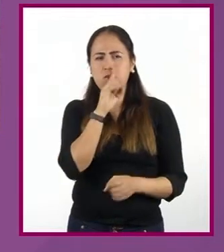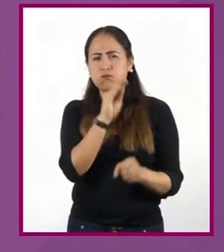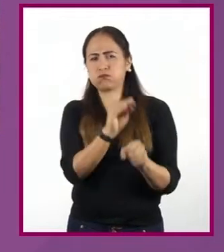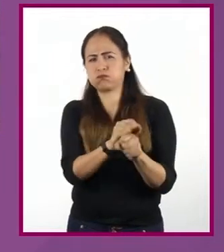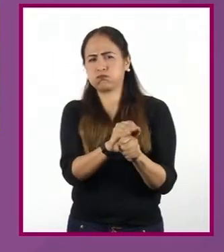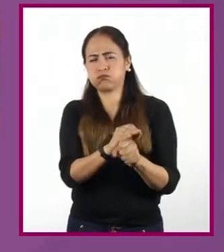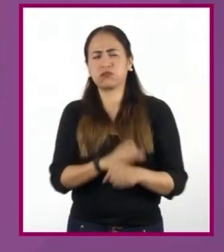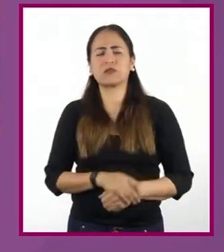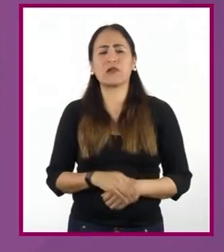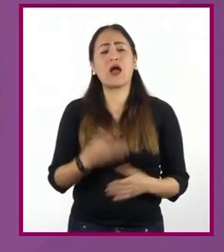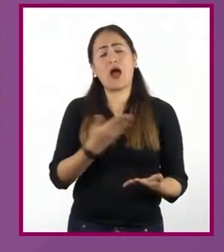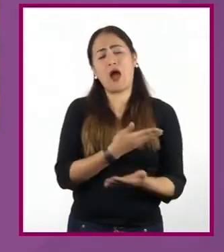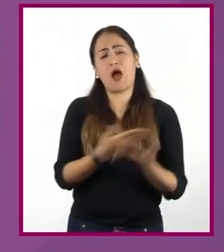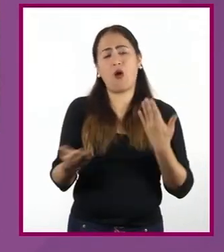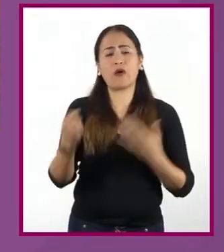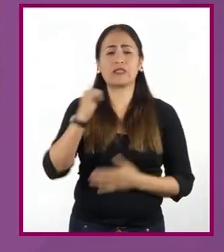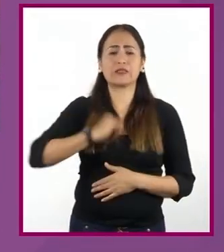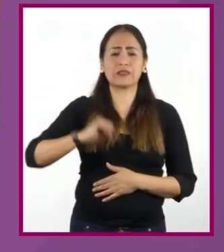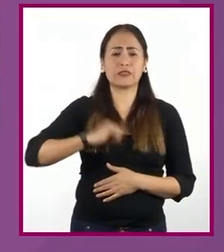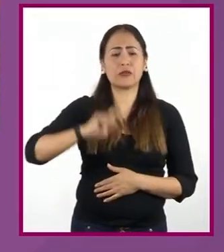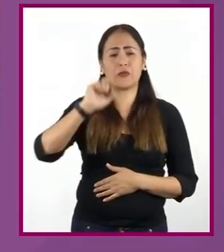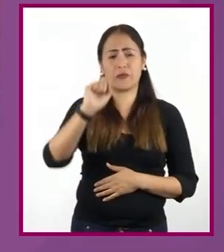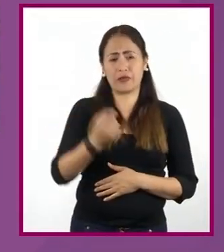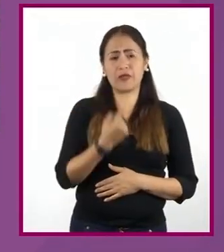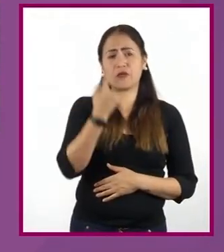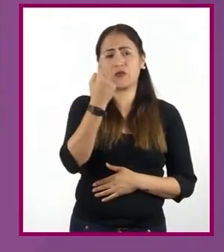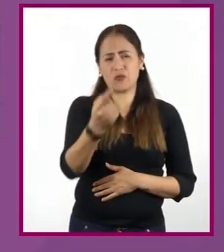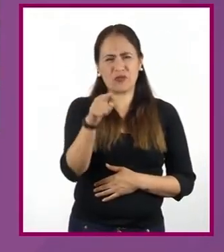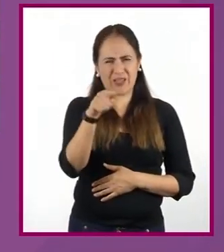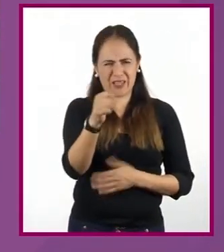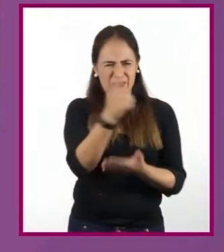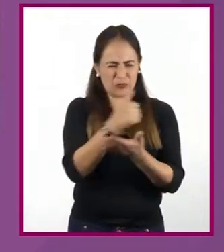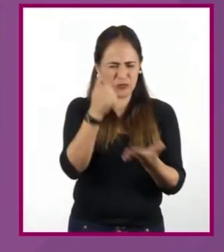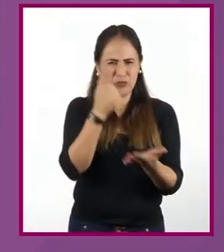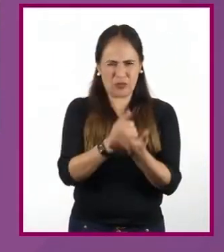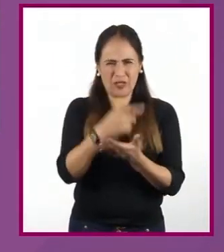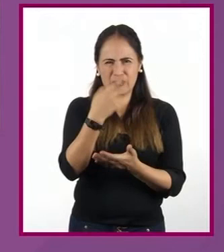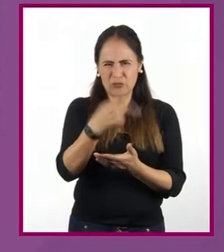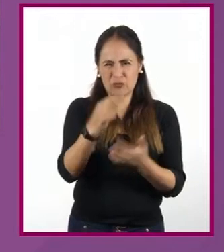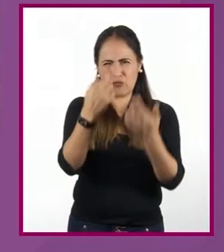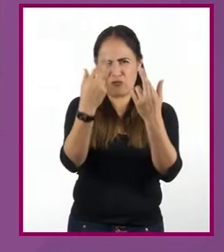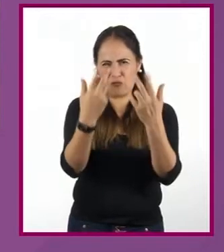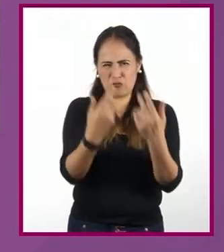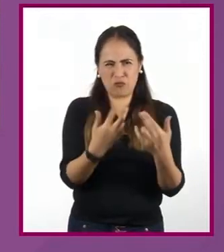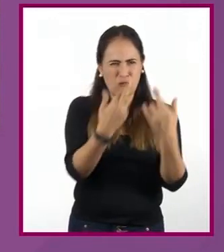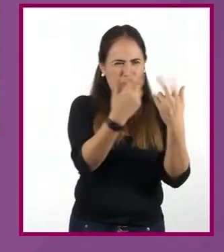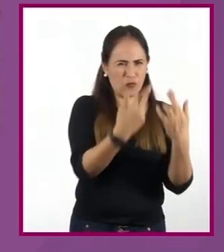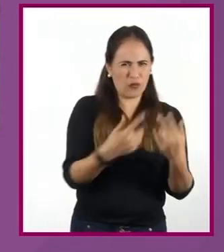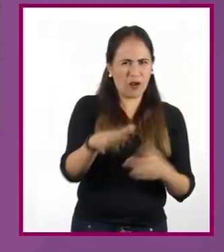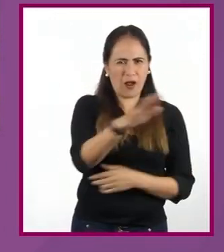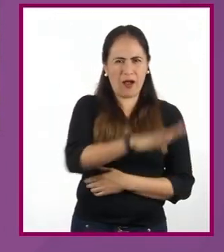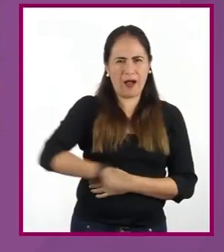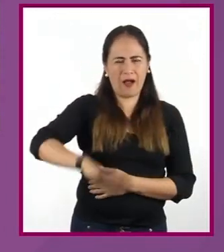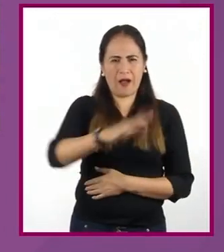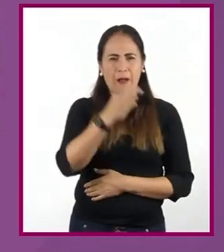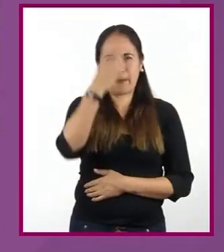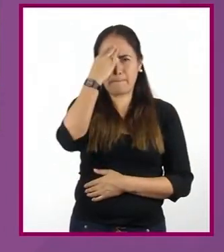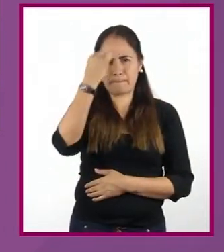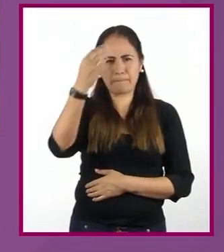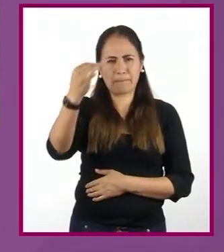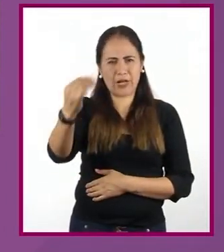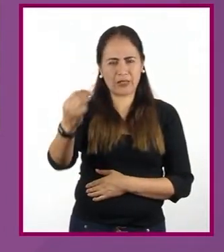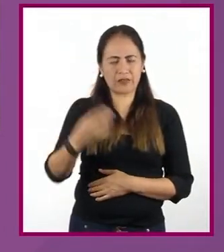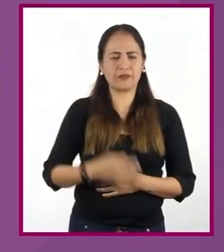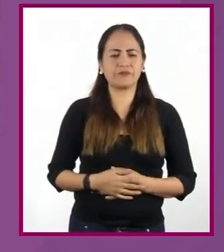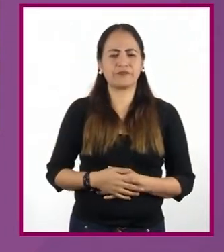Ahora, en el siglo XXI, podemos recorrer los vestigios de una de las ciudades más importantes del área maya. Estamos